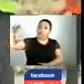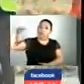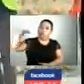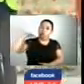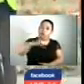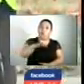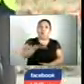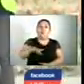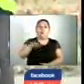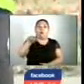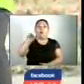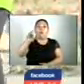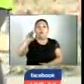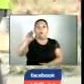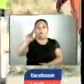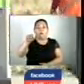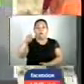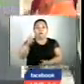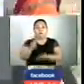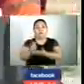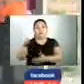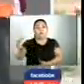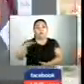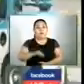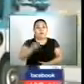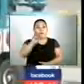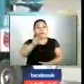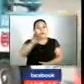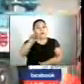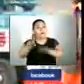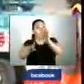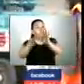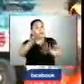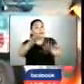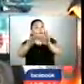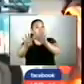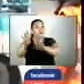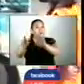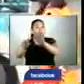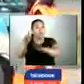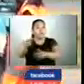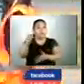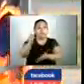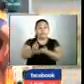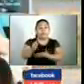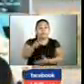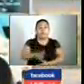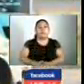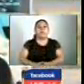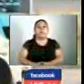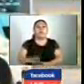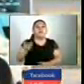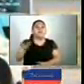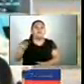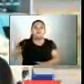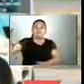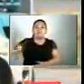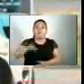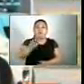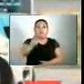Aurora el avión con matrícula B747-400-BCF de Martin Air transportando las